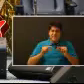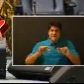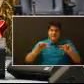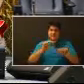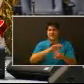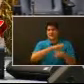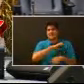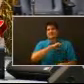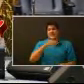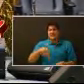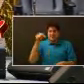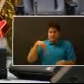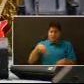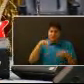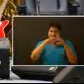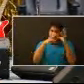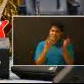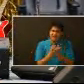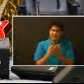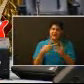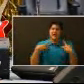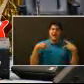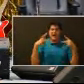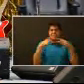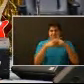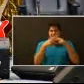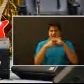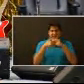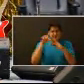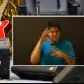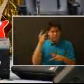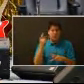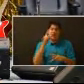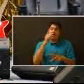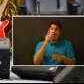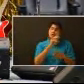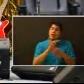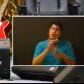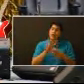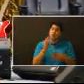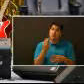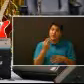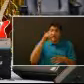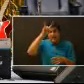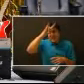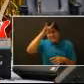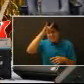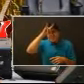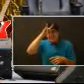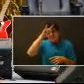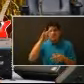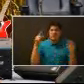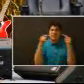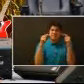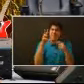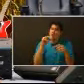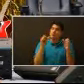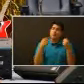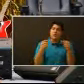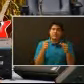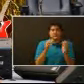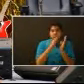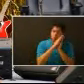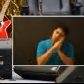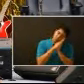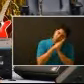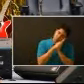una de las cosas que el diablo no hace es dormirse. Él siempre, él anda de día y de noche, él